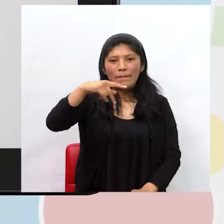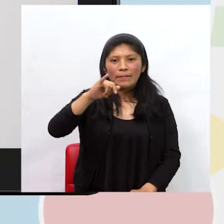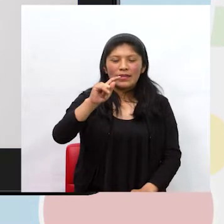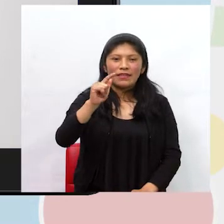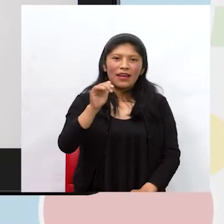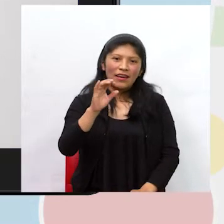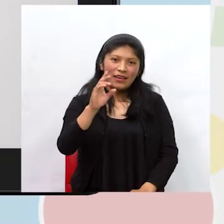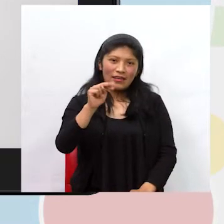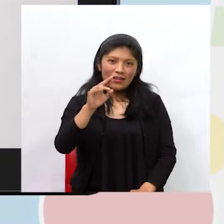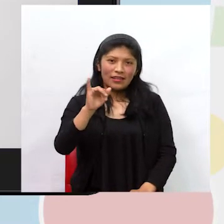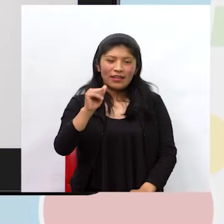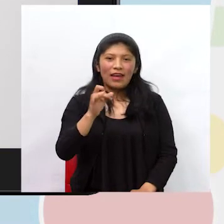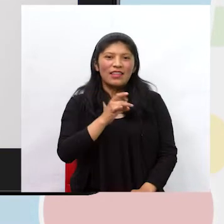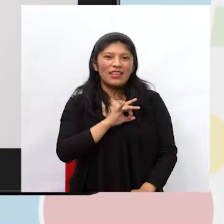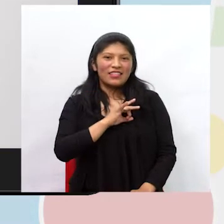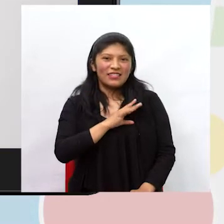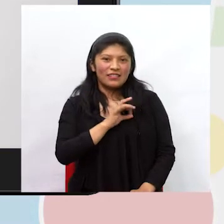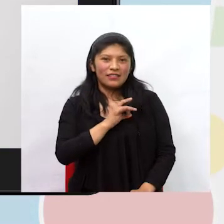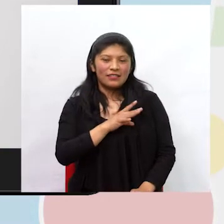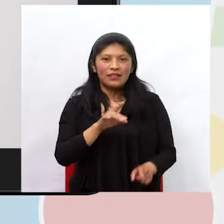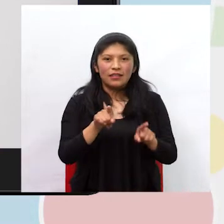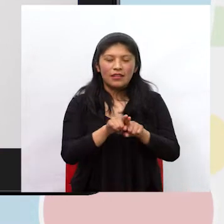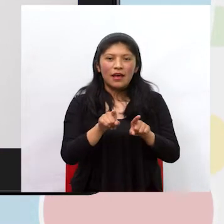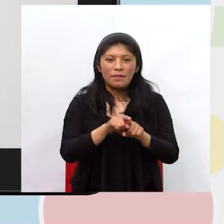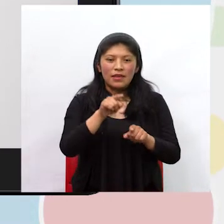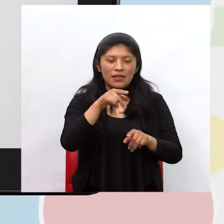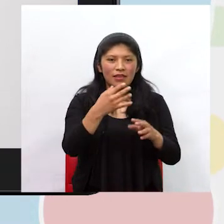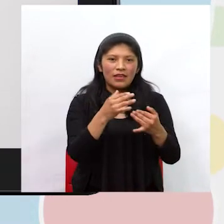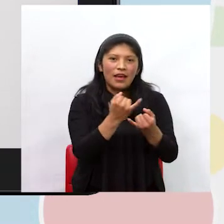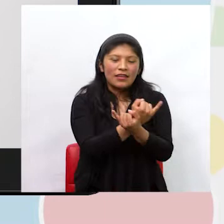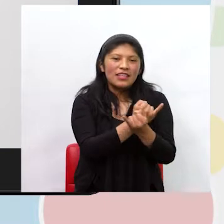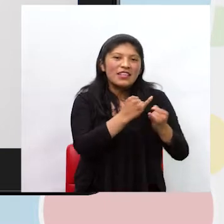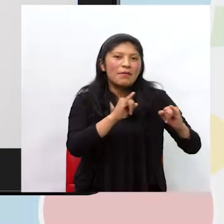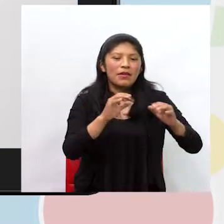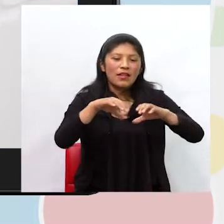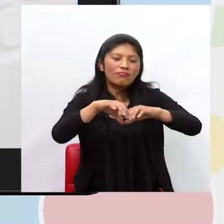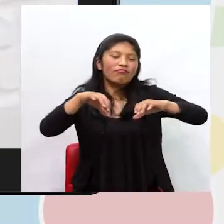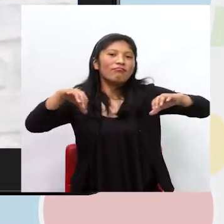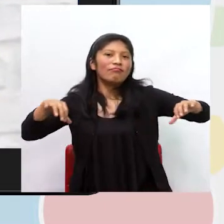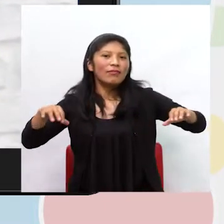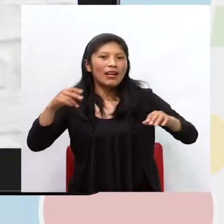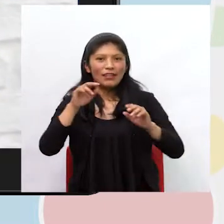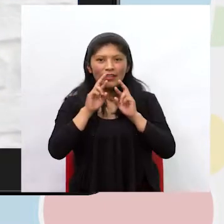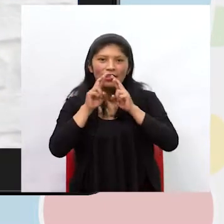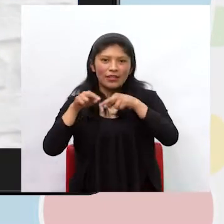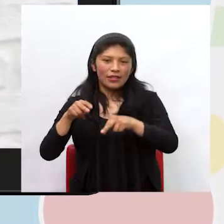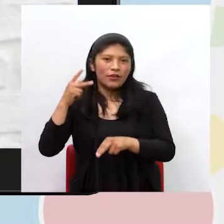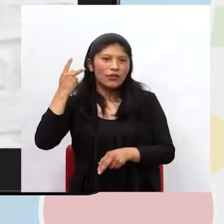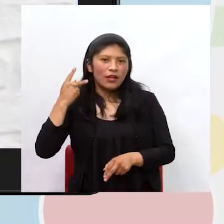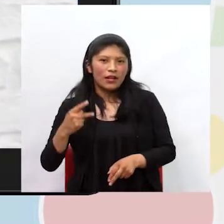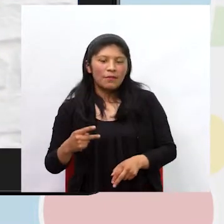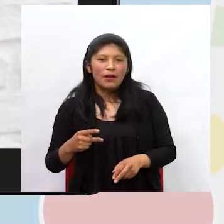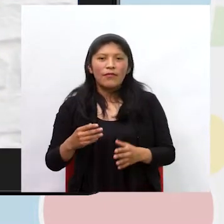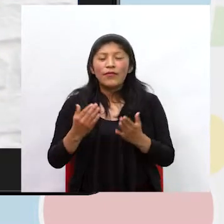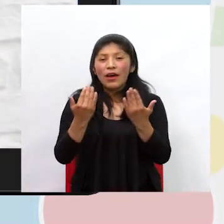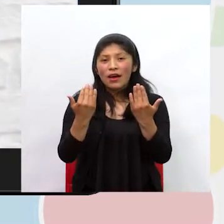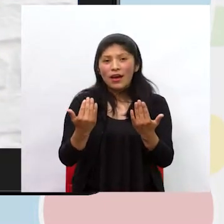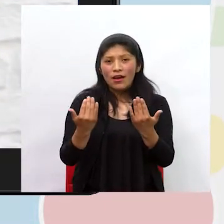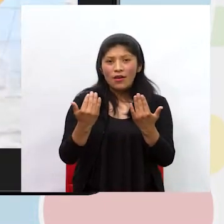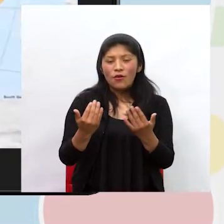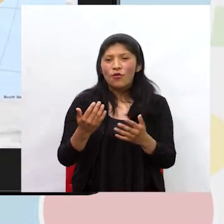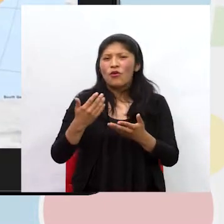de Chile, independiente al Río de la Plata. En la actualidad, lo que